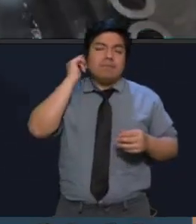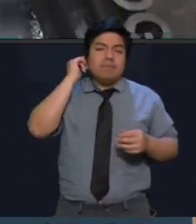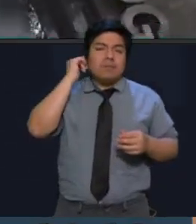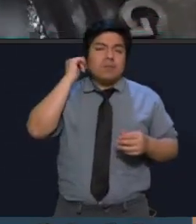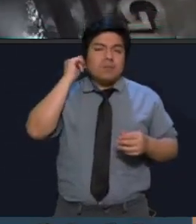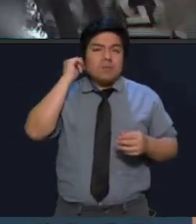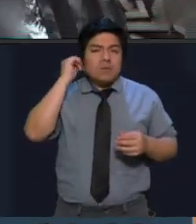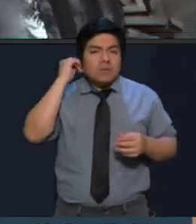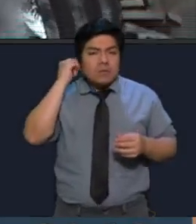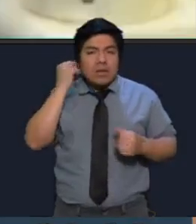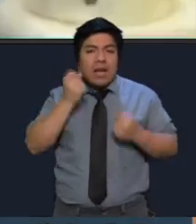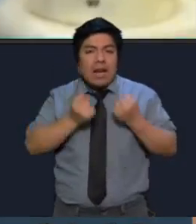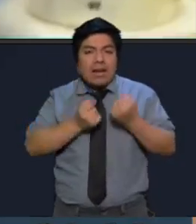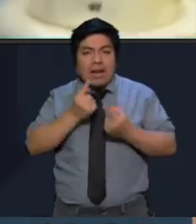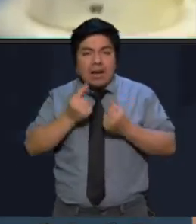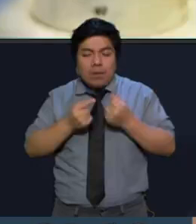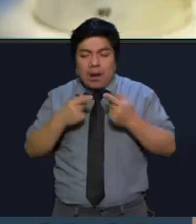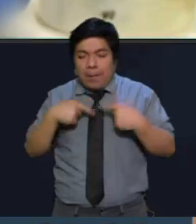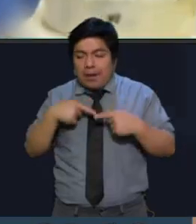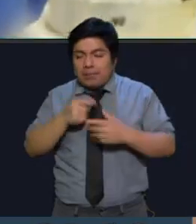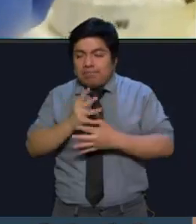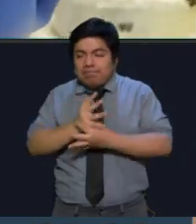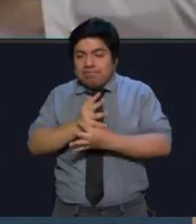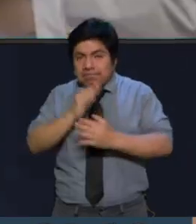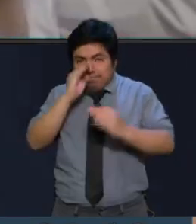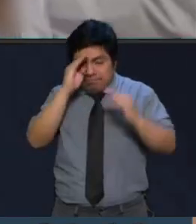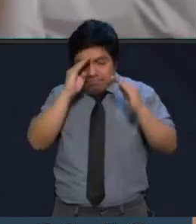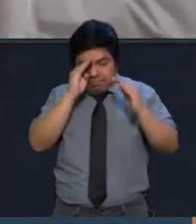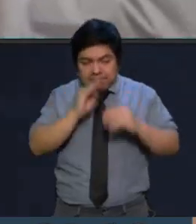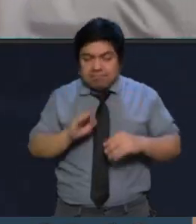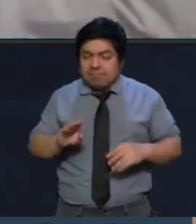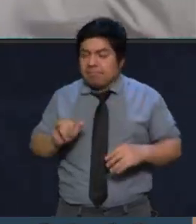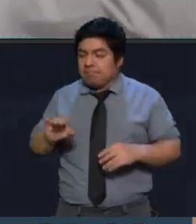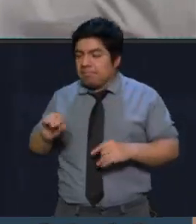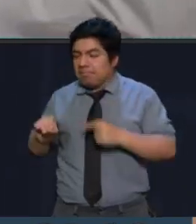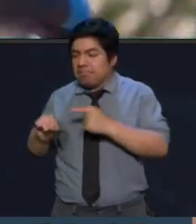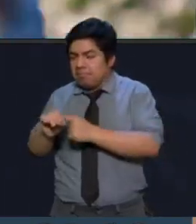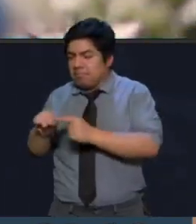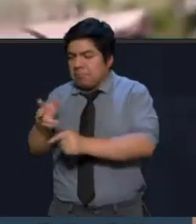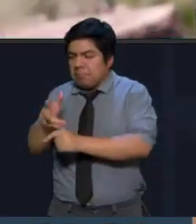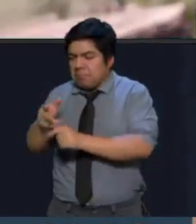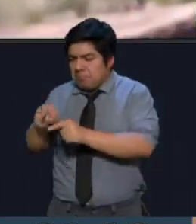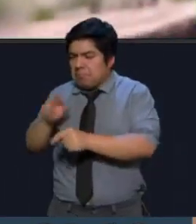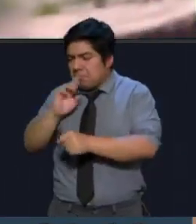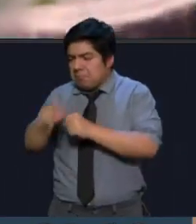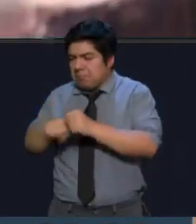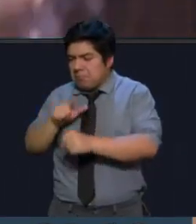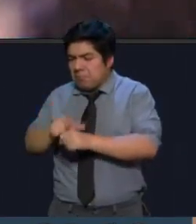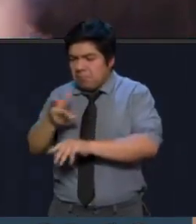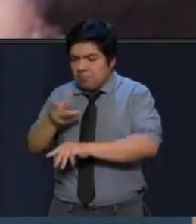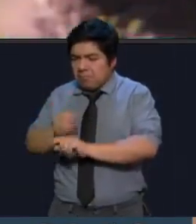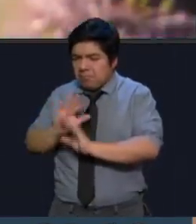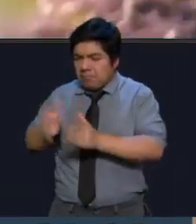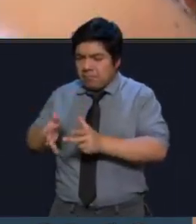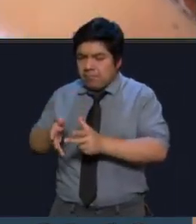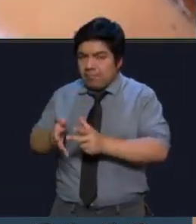Hay personas que piensan que movernos hacia los bioplaguicidas ya resolvimos todos los problemas. Y no es